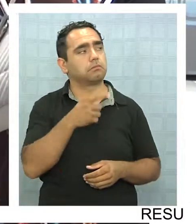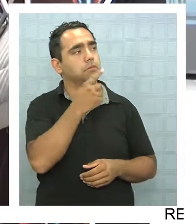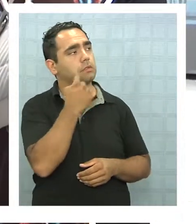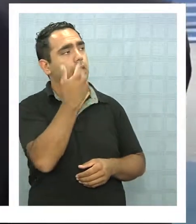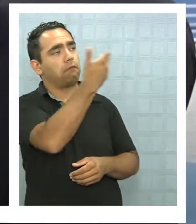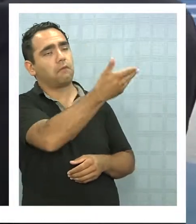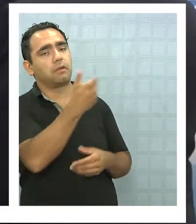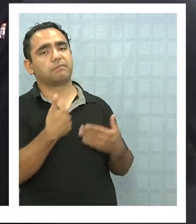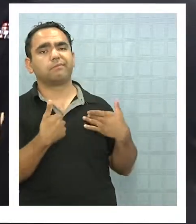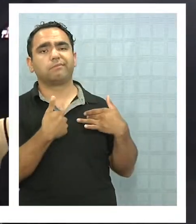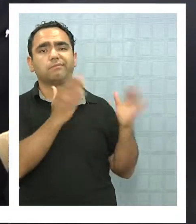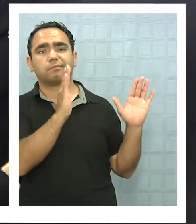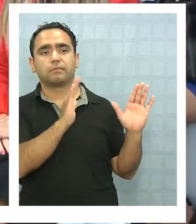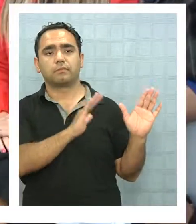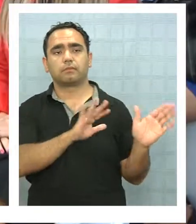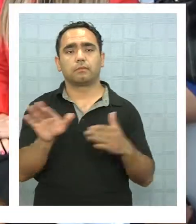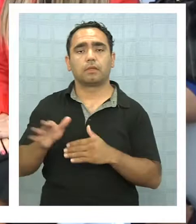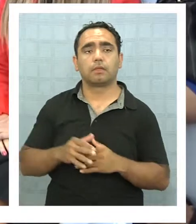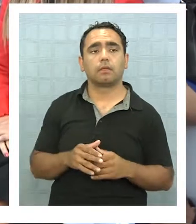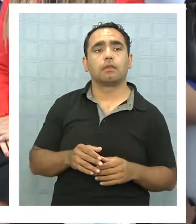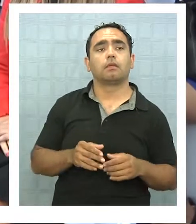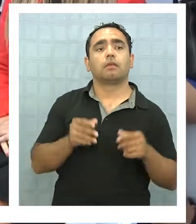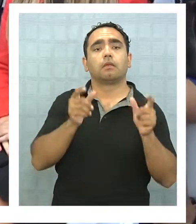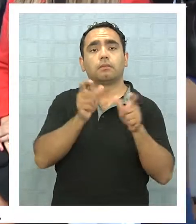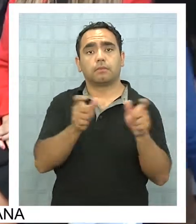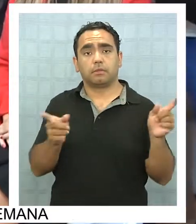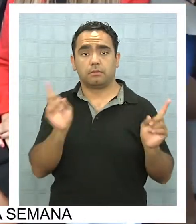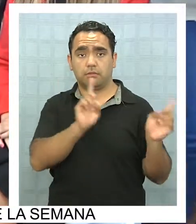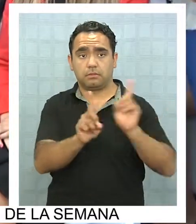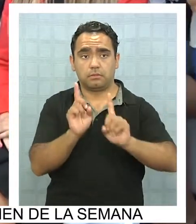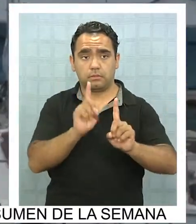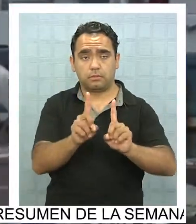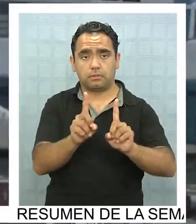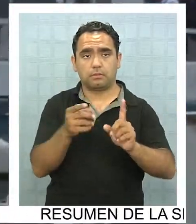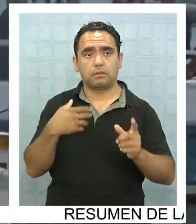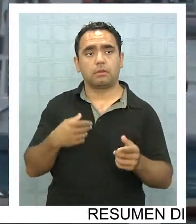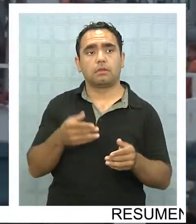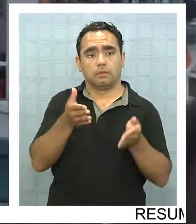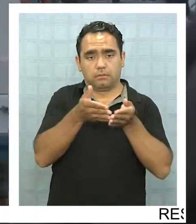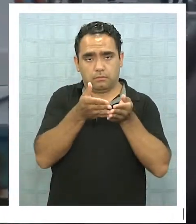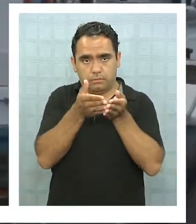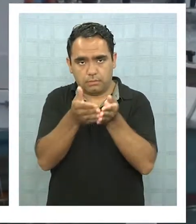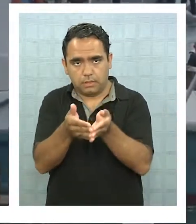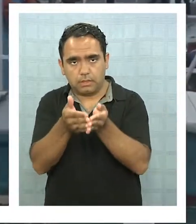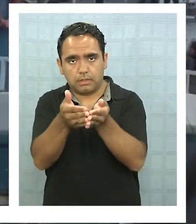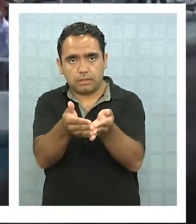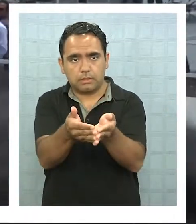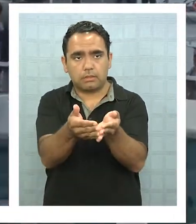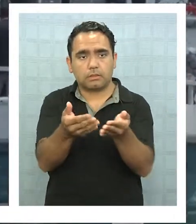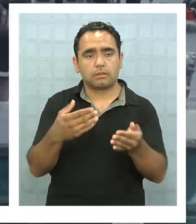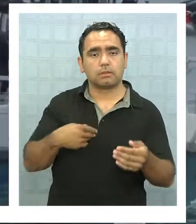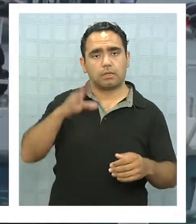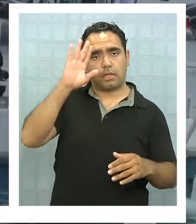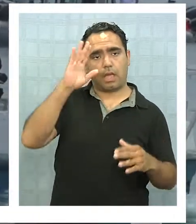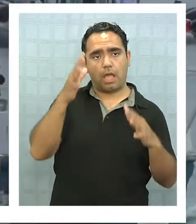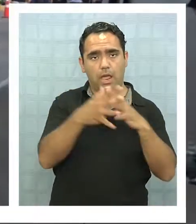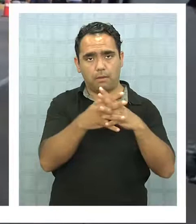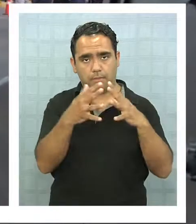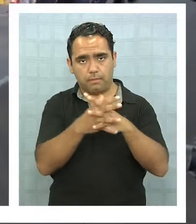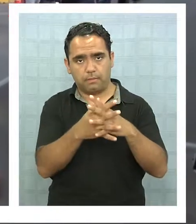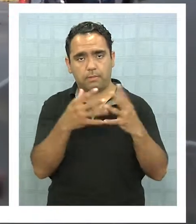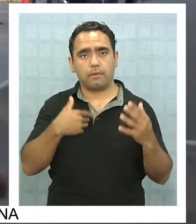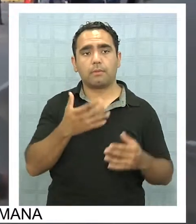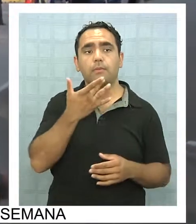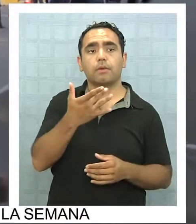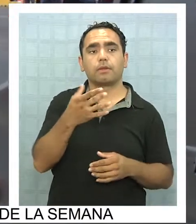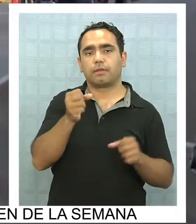importancia a la manifestación. Los que llegaron a la ceremonia debieron hacerlo en una embarcación dispuesta por la Armada debido al corte